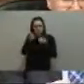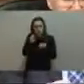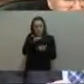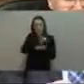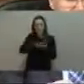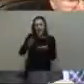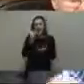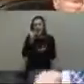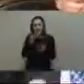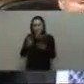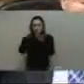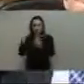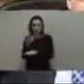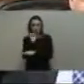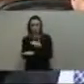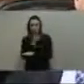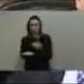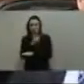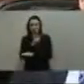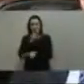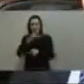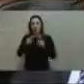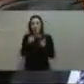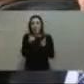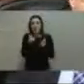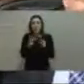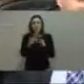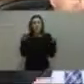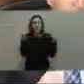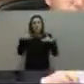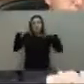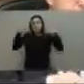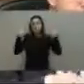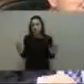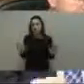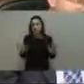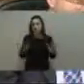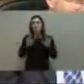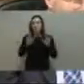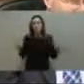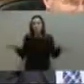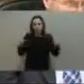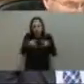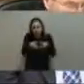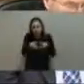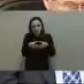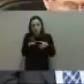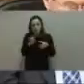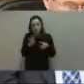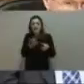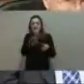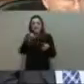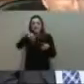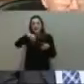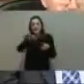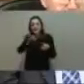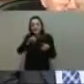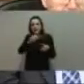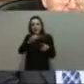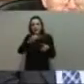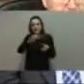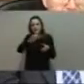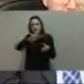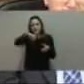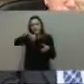ni caso. El dinero público ya proveerá. Eso sí, reuniones en Santa Cristina. La Comisión